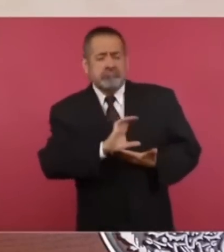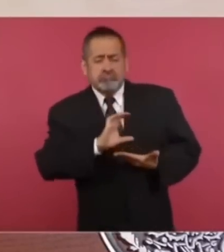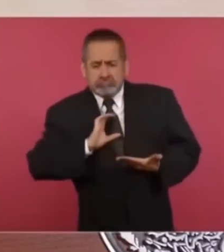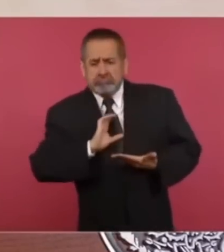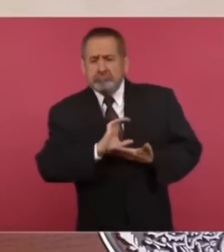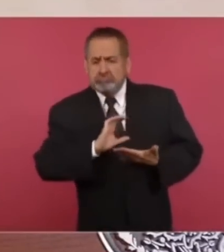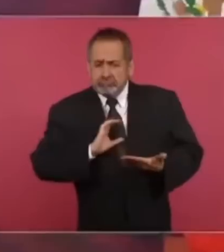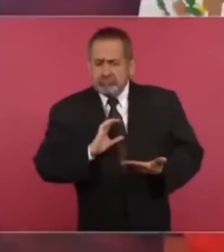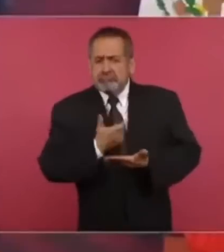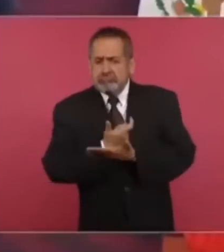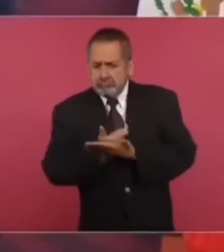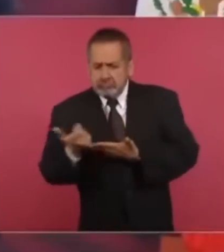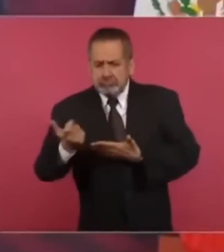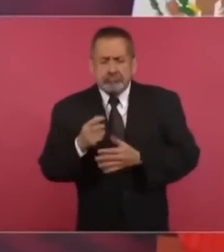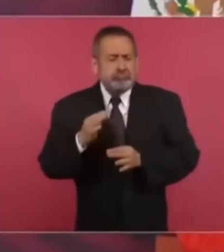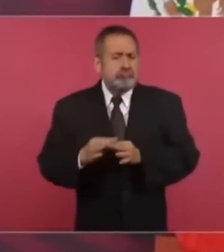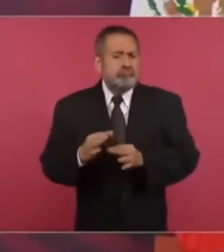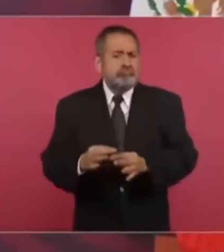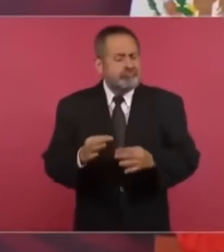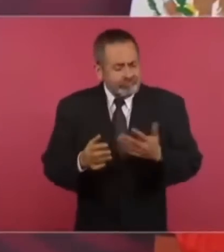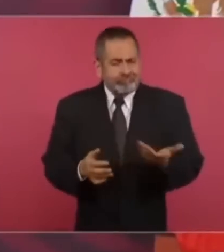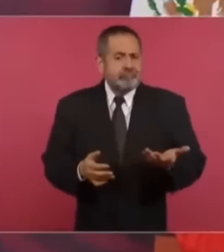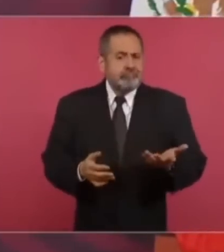Desde luego,